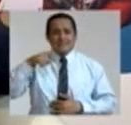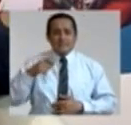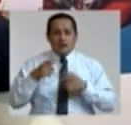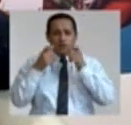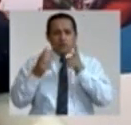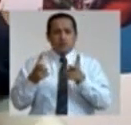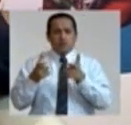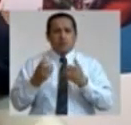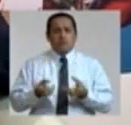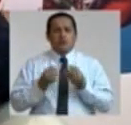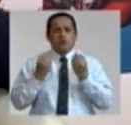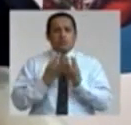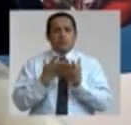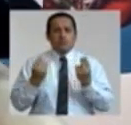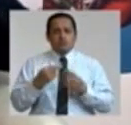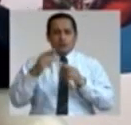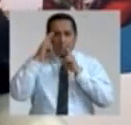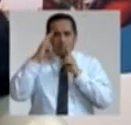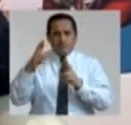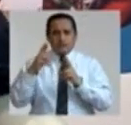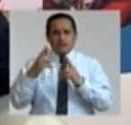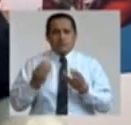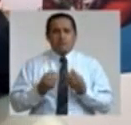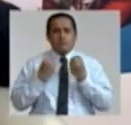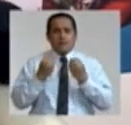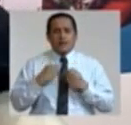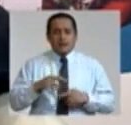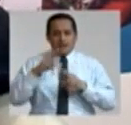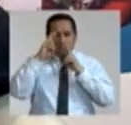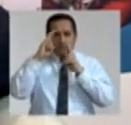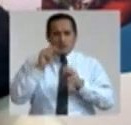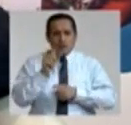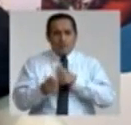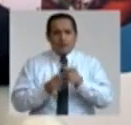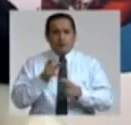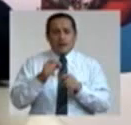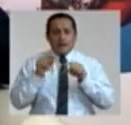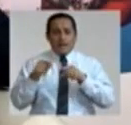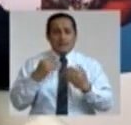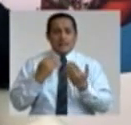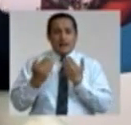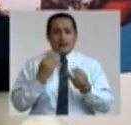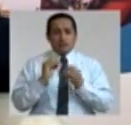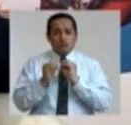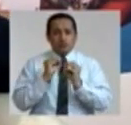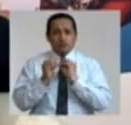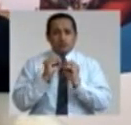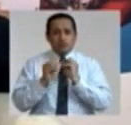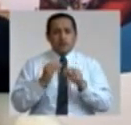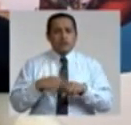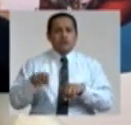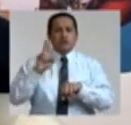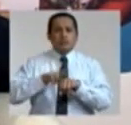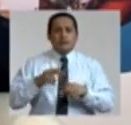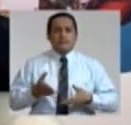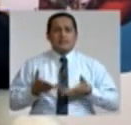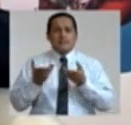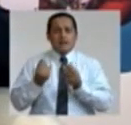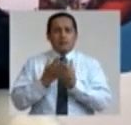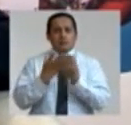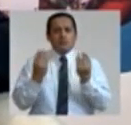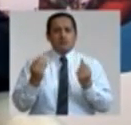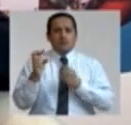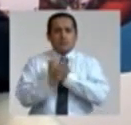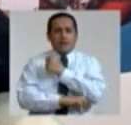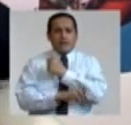seguridad. Seguridad, pero con respeto a la dignidad humana. Esa es la fórmula que normalmente juegan